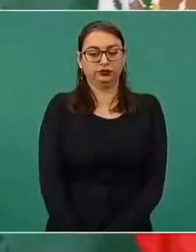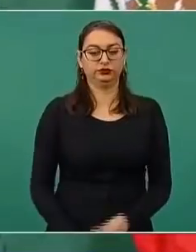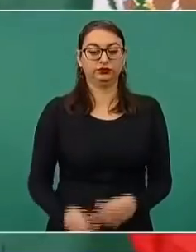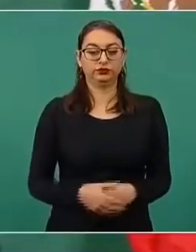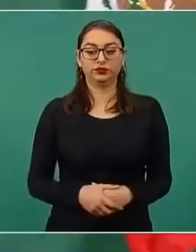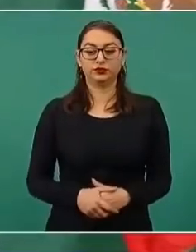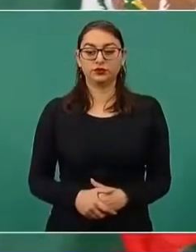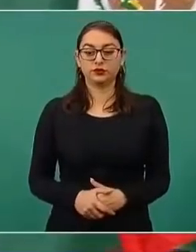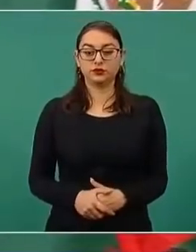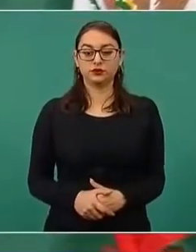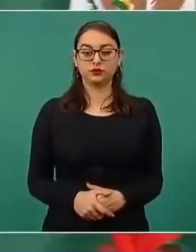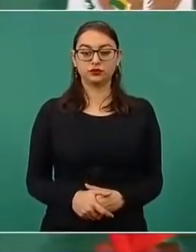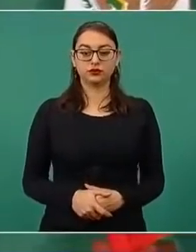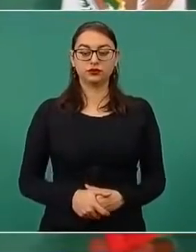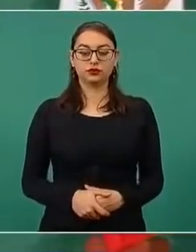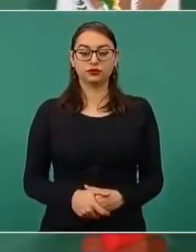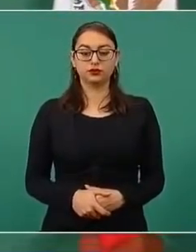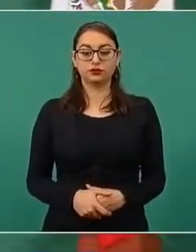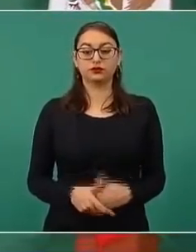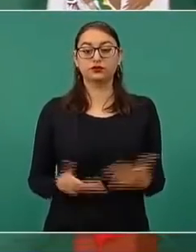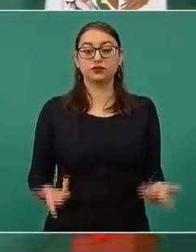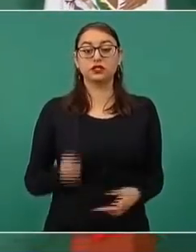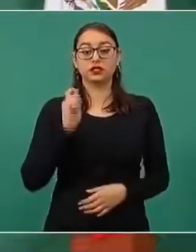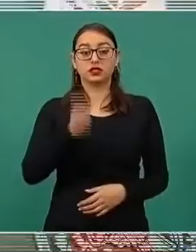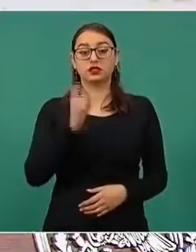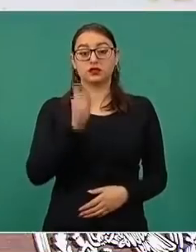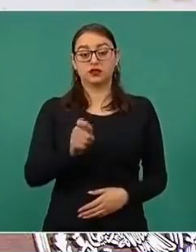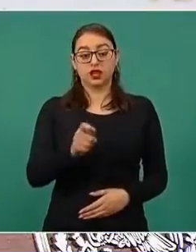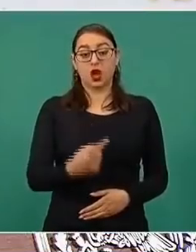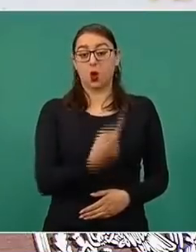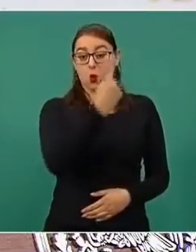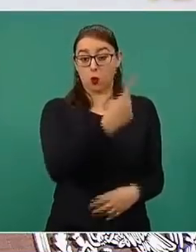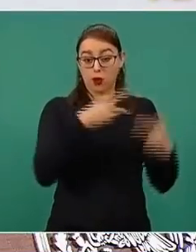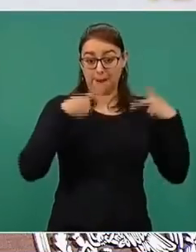el 30% del estado, uno.